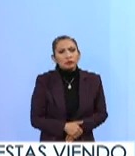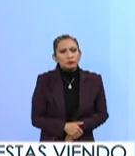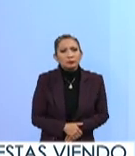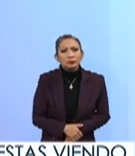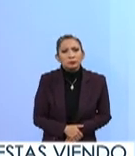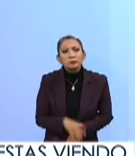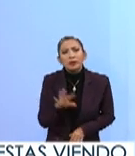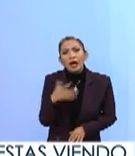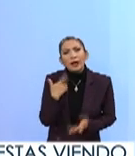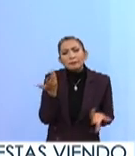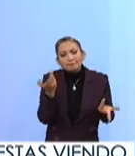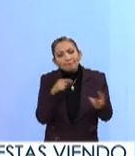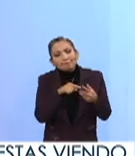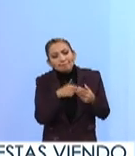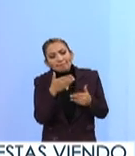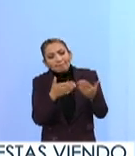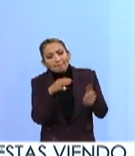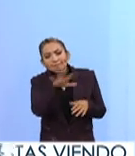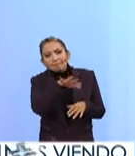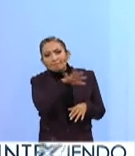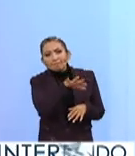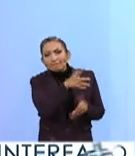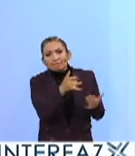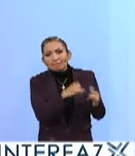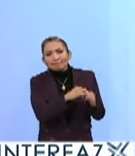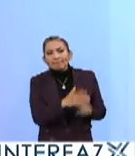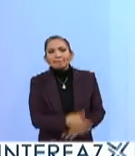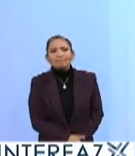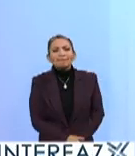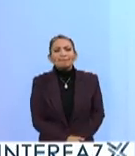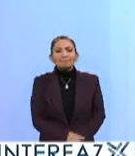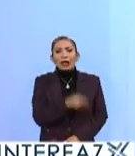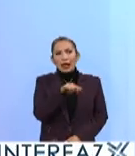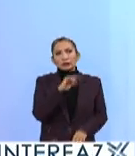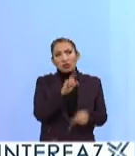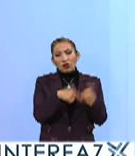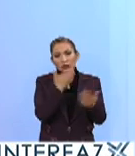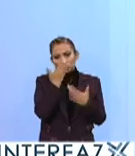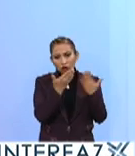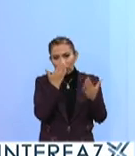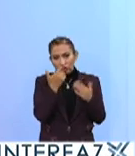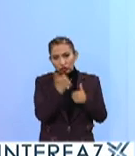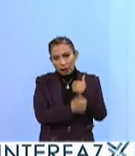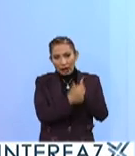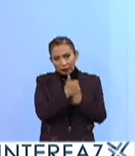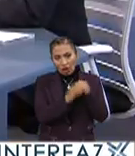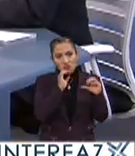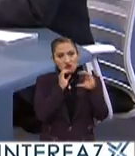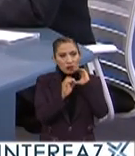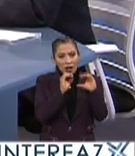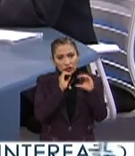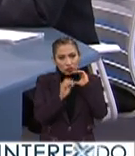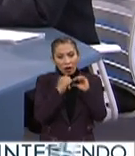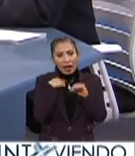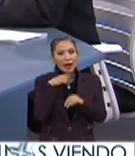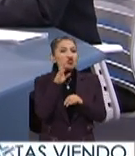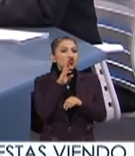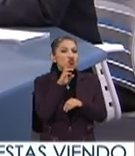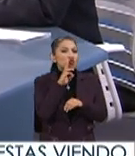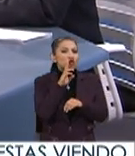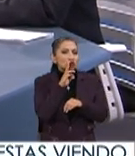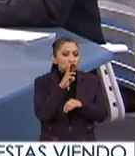Unidos y incursionó en esta institución? Pues él se fue a estudiar su carrera de comunicación a